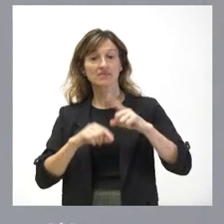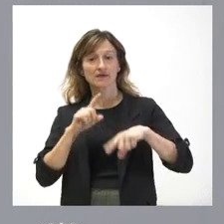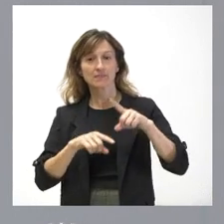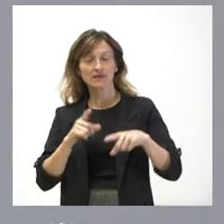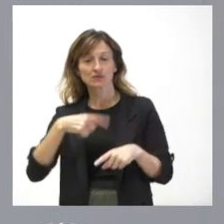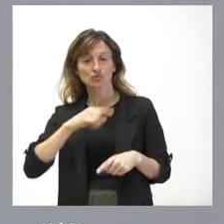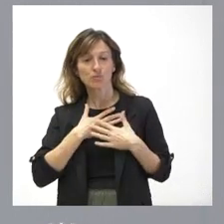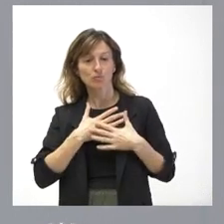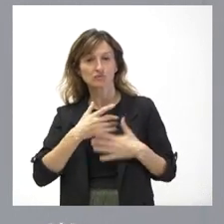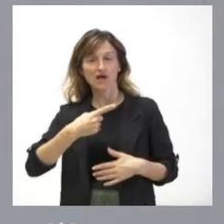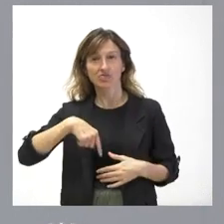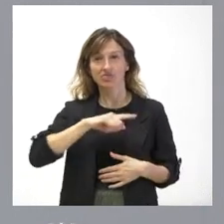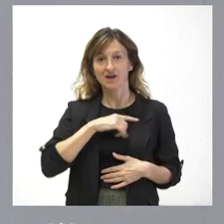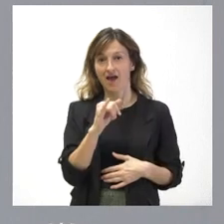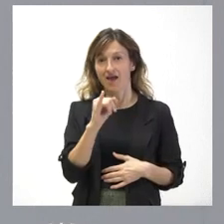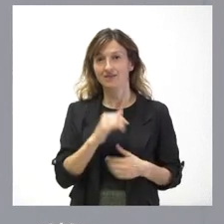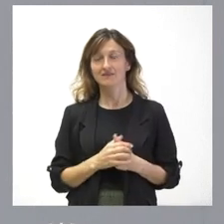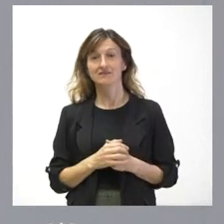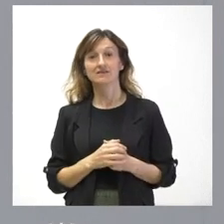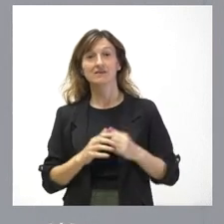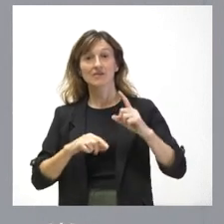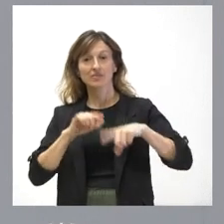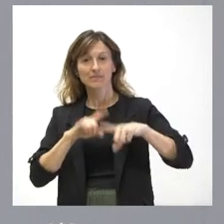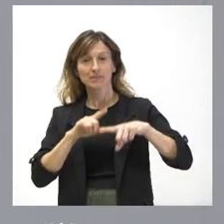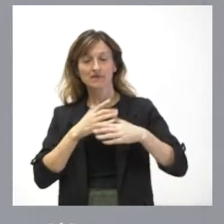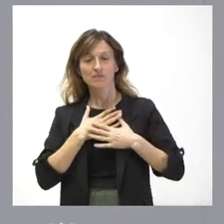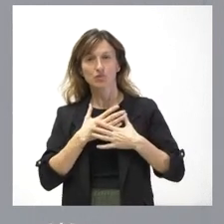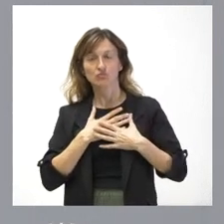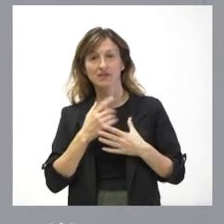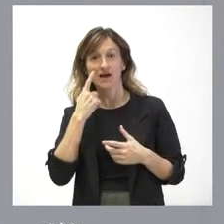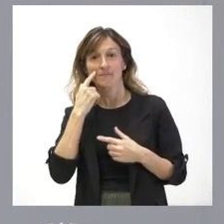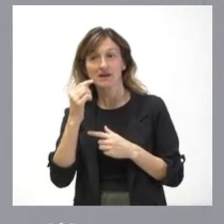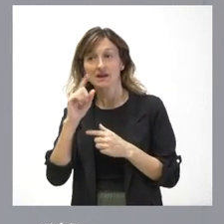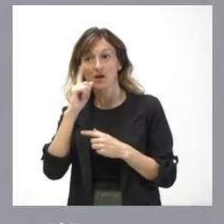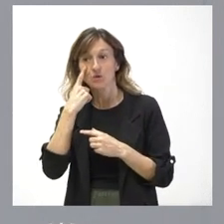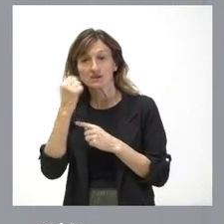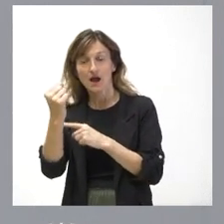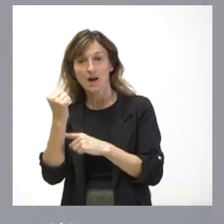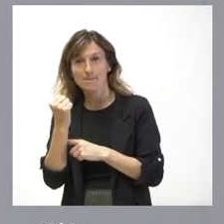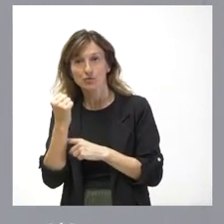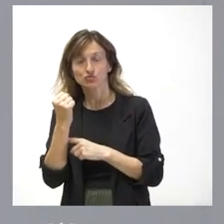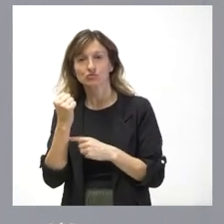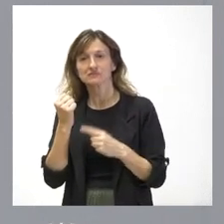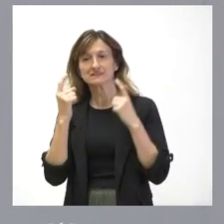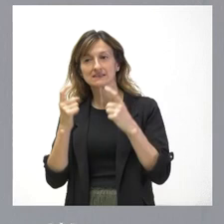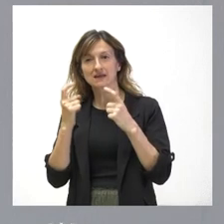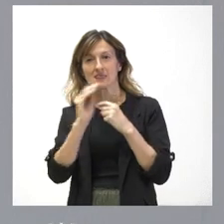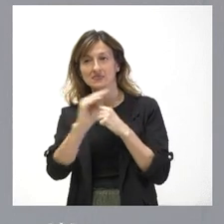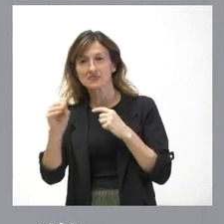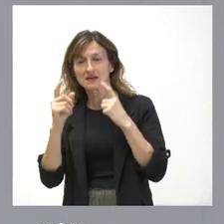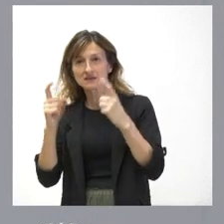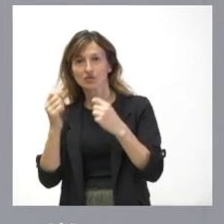la voluntad de uno nosotros la tenemos va a depender de la voluntad de encontrar apoyos que haremos el esfuerzo para intentar